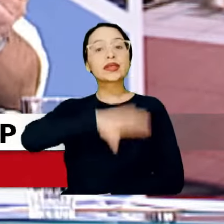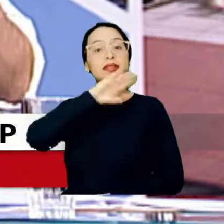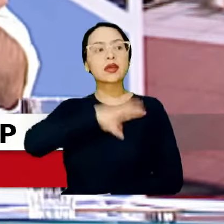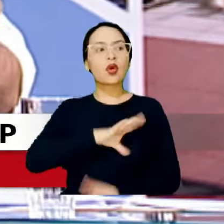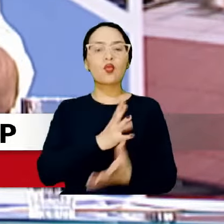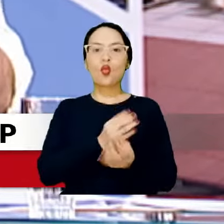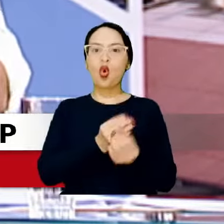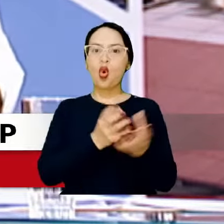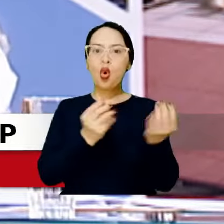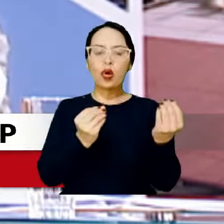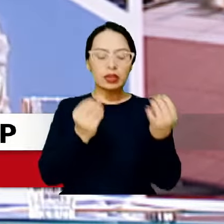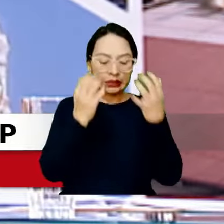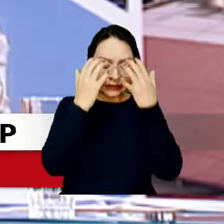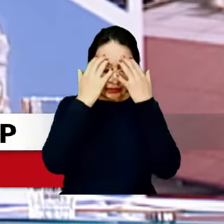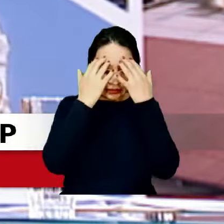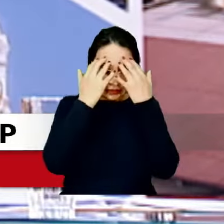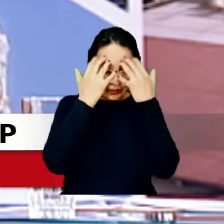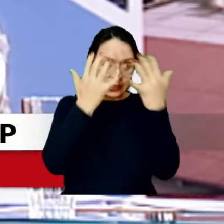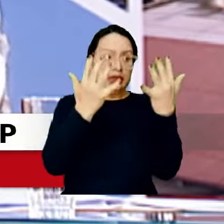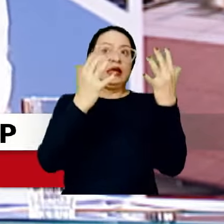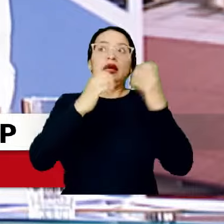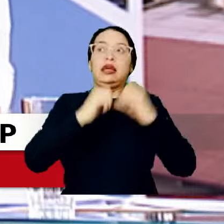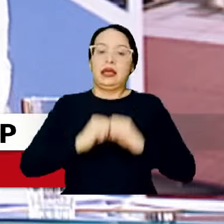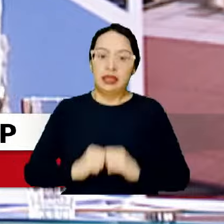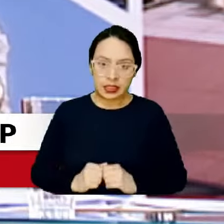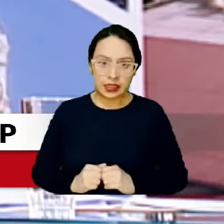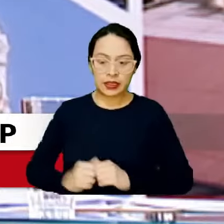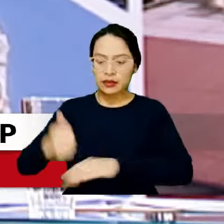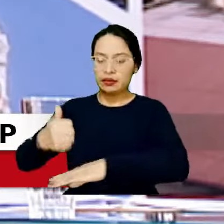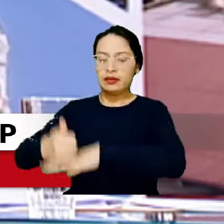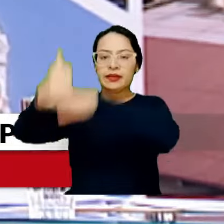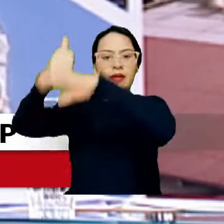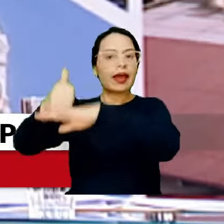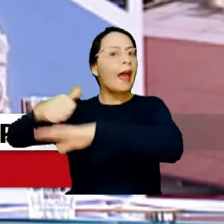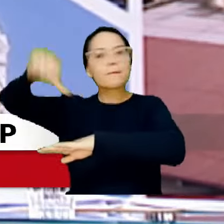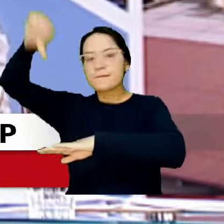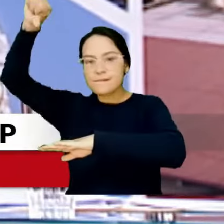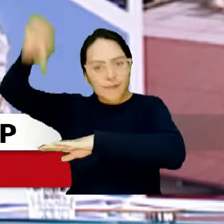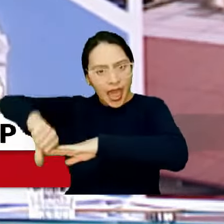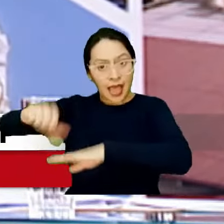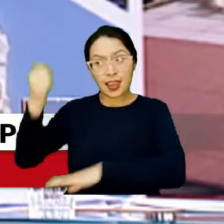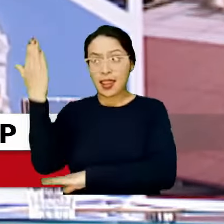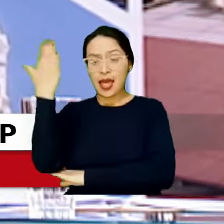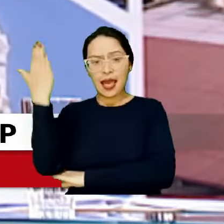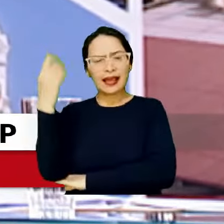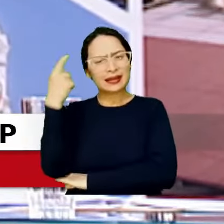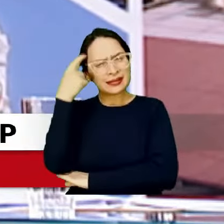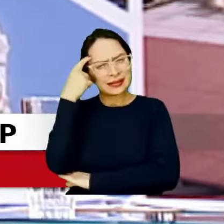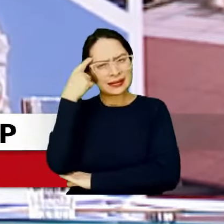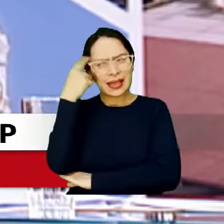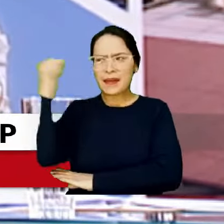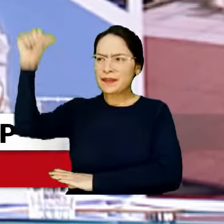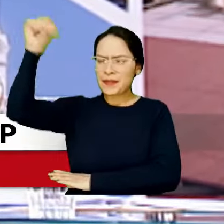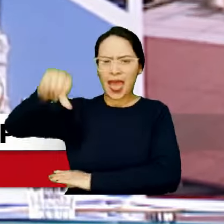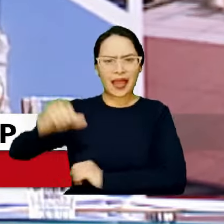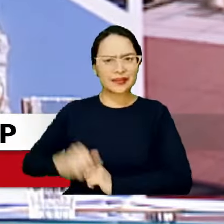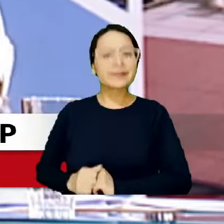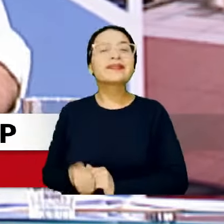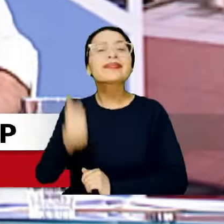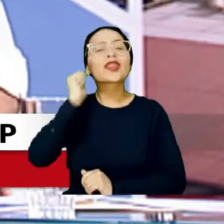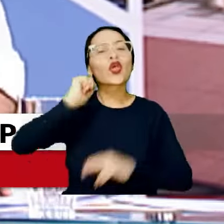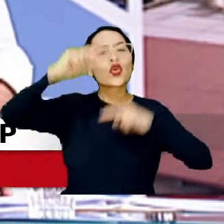de ayer riéndose de esa rueda de prensa y solidarizándose conmigo? Porque me conocen, primero, porque muchos compartieron la administración, hay gente que trabaja